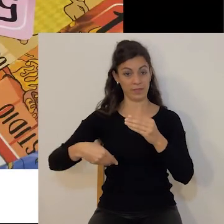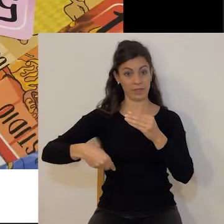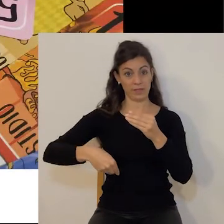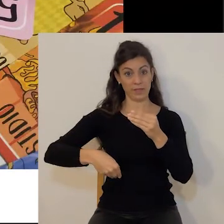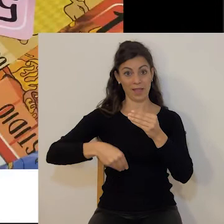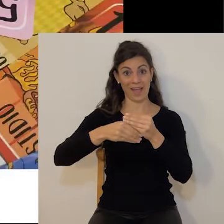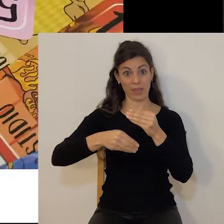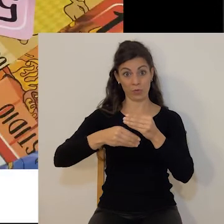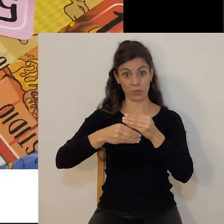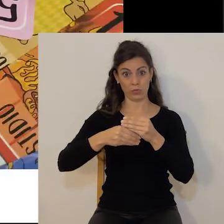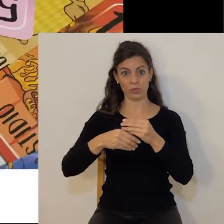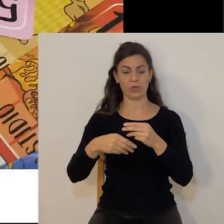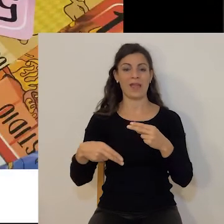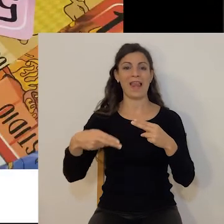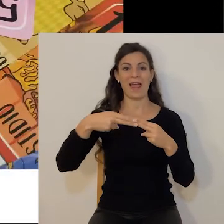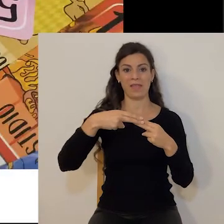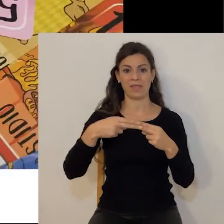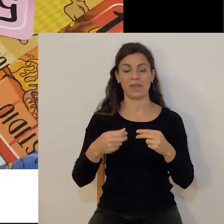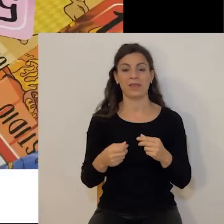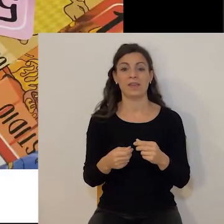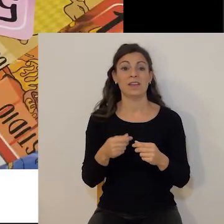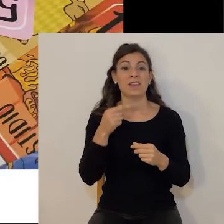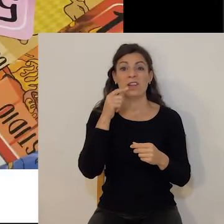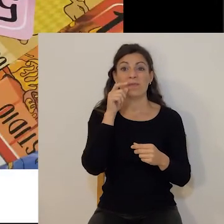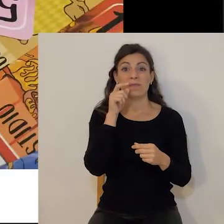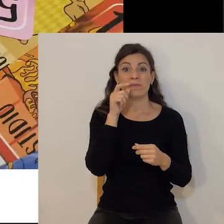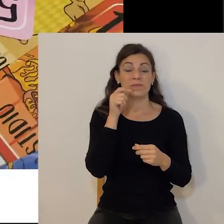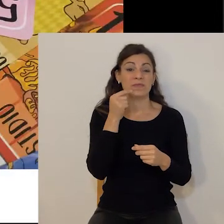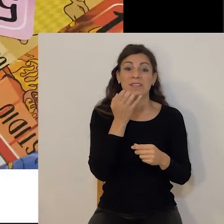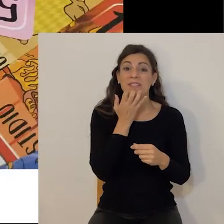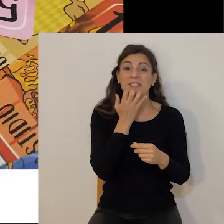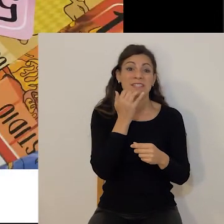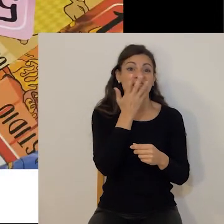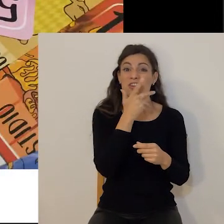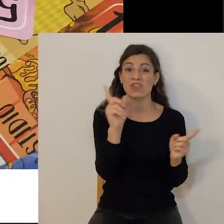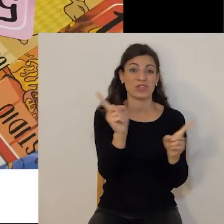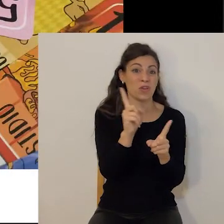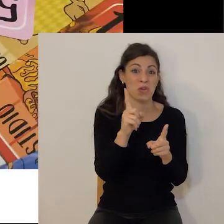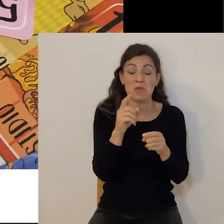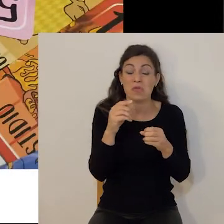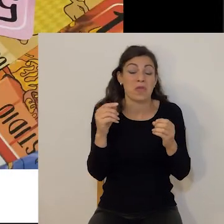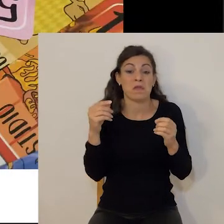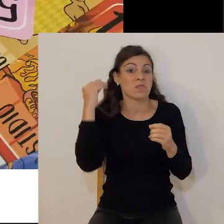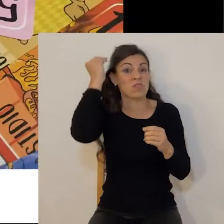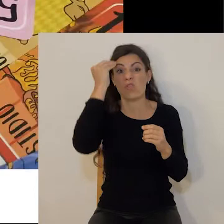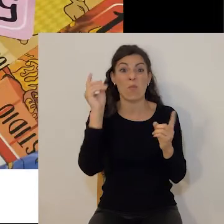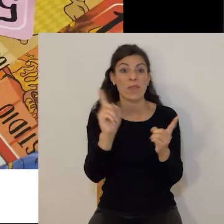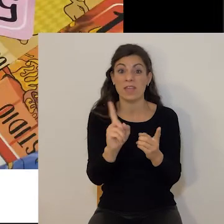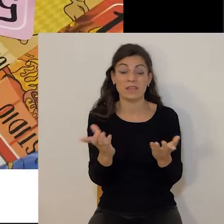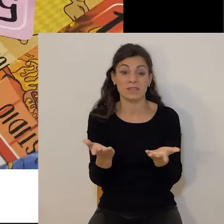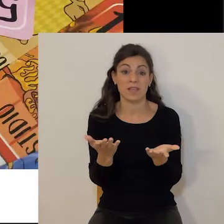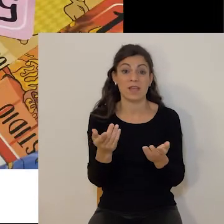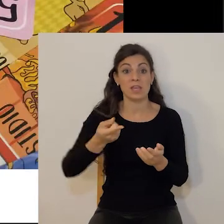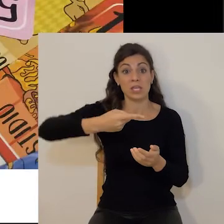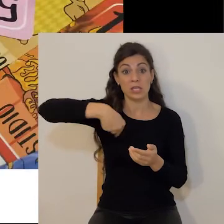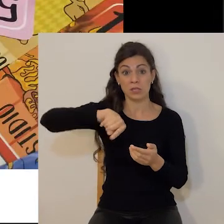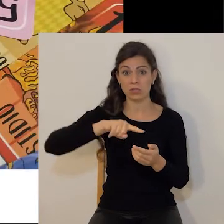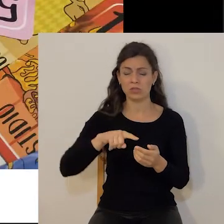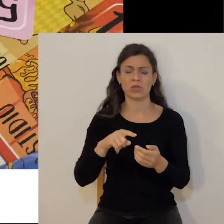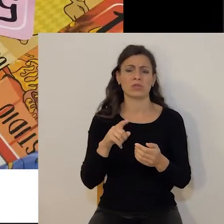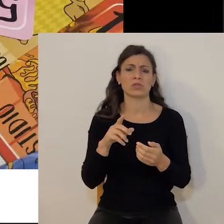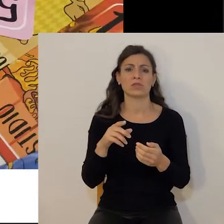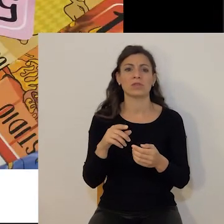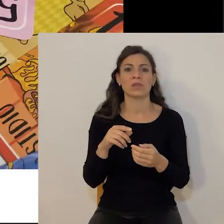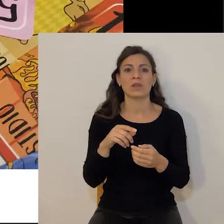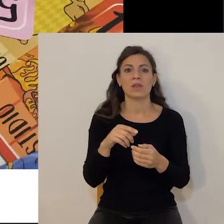no hay vocabulario, lo que no se conoce no existe, no se piensa. Lo que no se conoce no se piensa y hay que transformar, ver